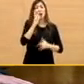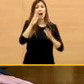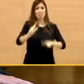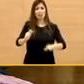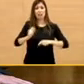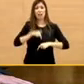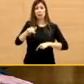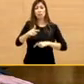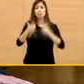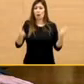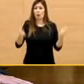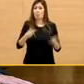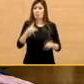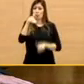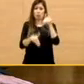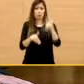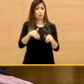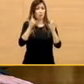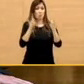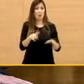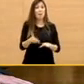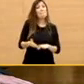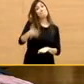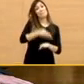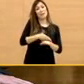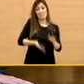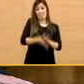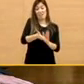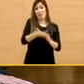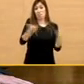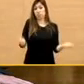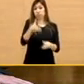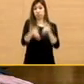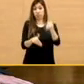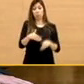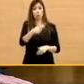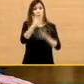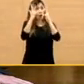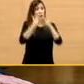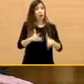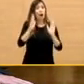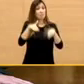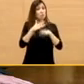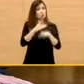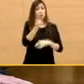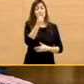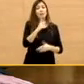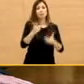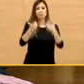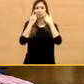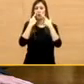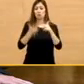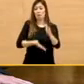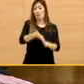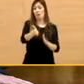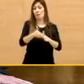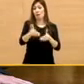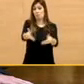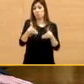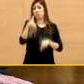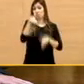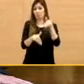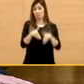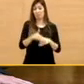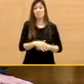Mejor dicho, de precampaña electoral. Porque cuando no hay números, lo que hay es un escenario de telón de fondo de elecciones anticipadas. Y eso creo que es mala noticia.